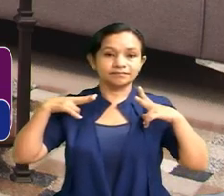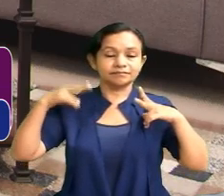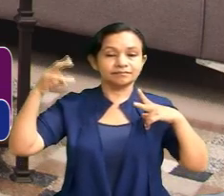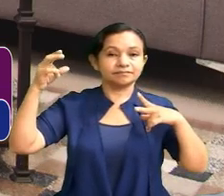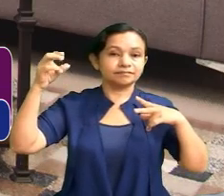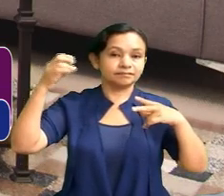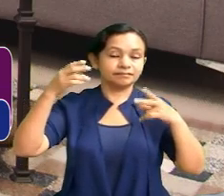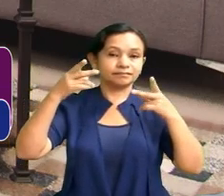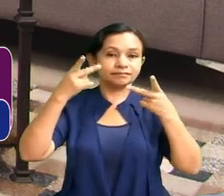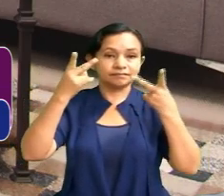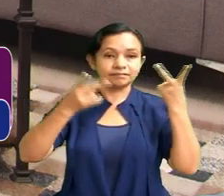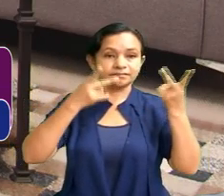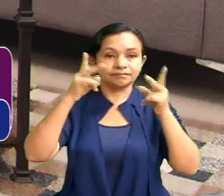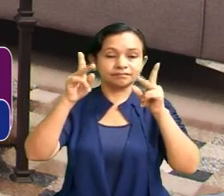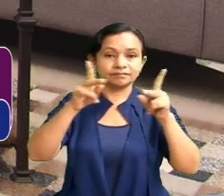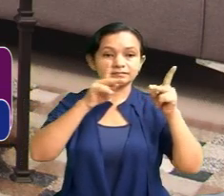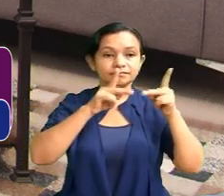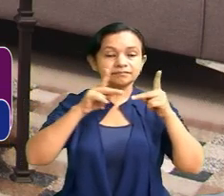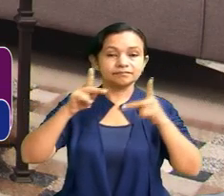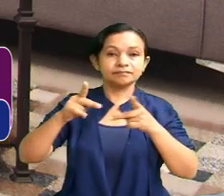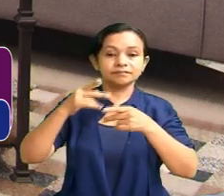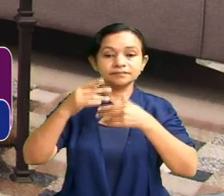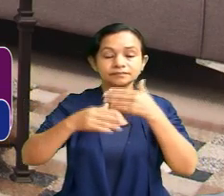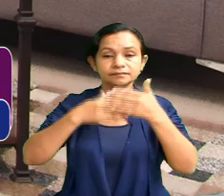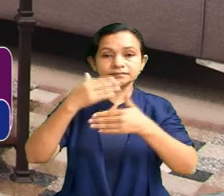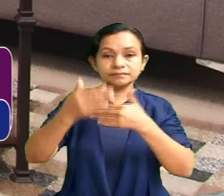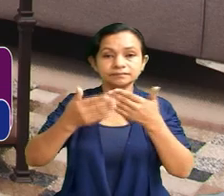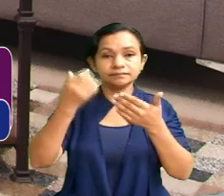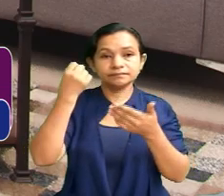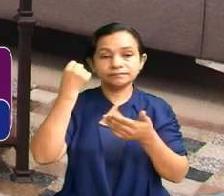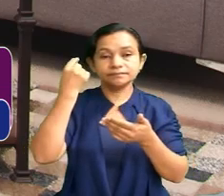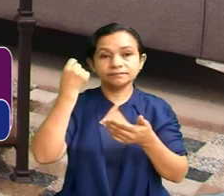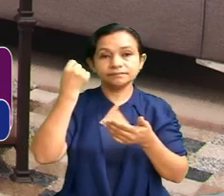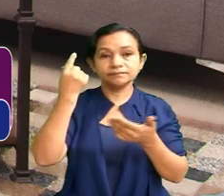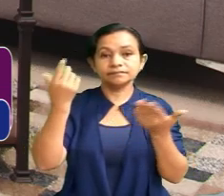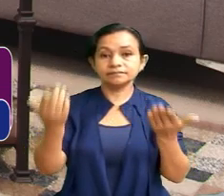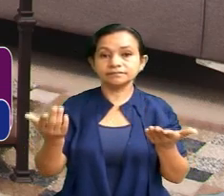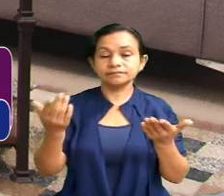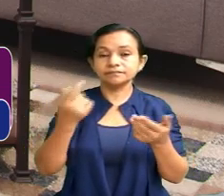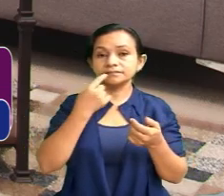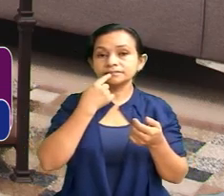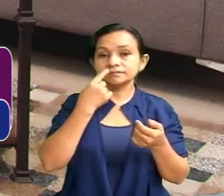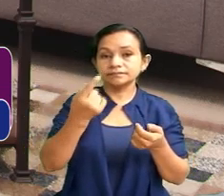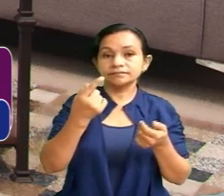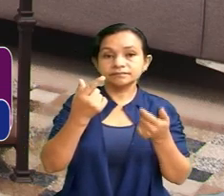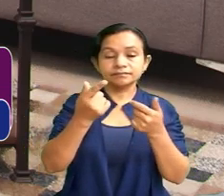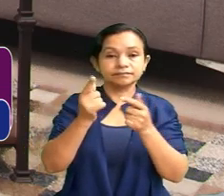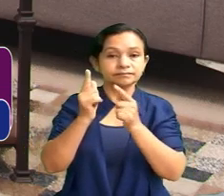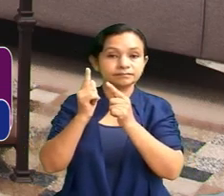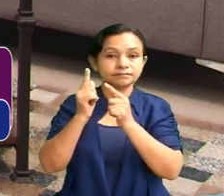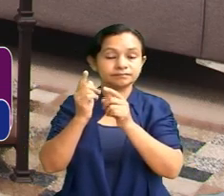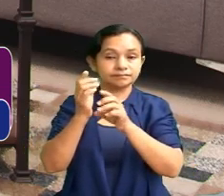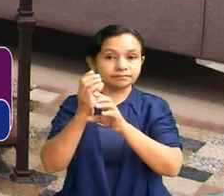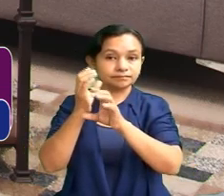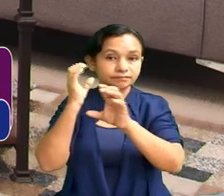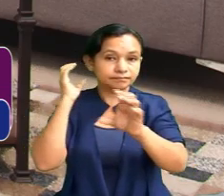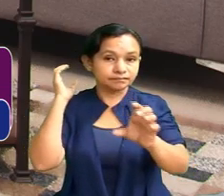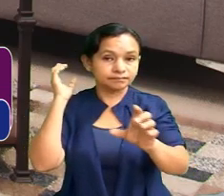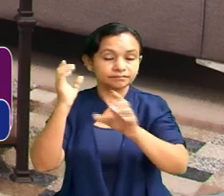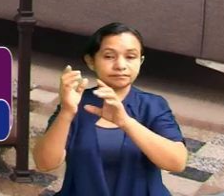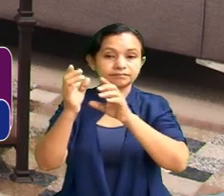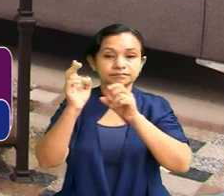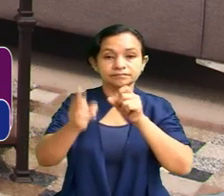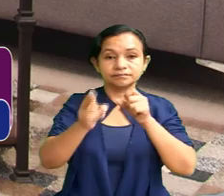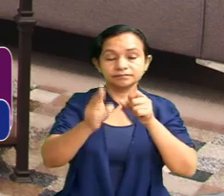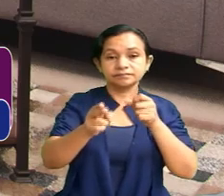visitante y sin duda alguna también un proceso de entendimiento porque y hay que decirlo el sector transporte aunque en su mayoría está en